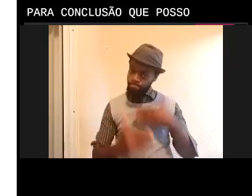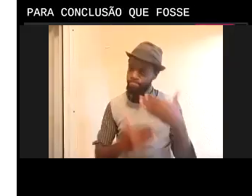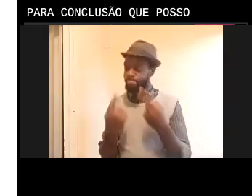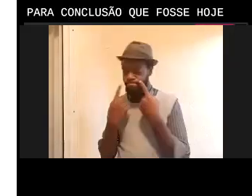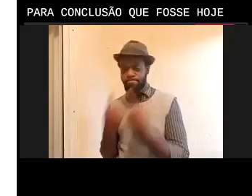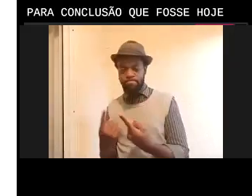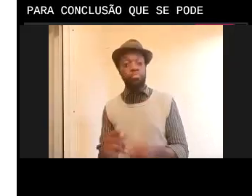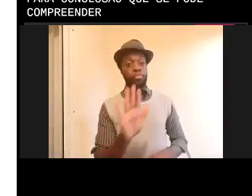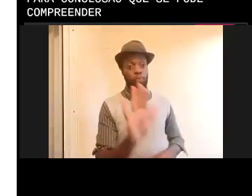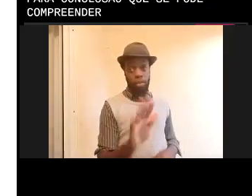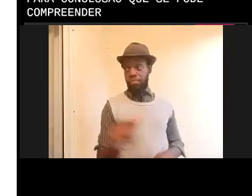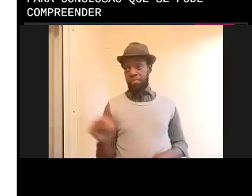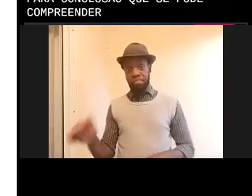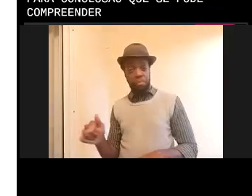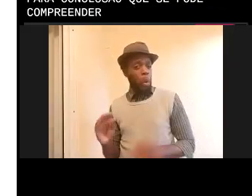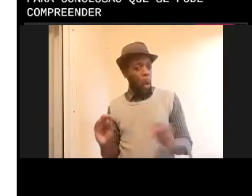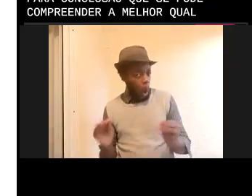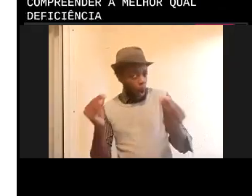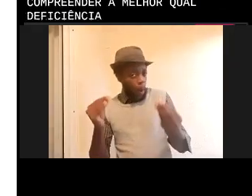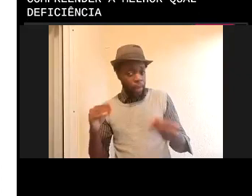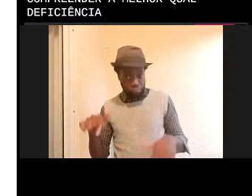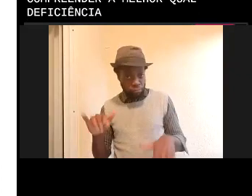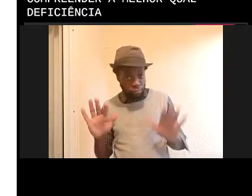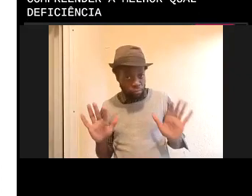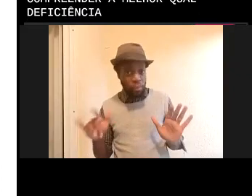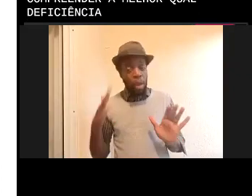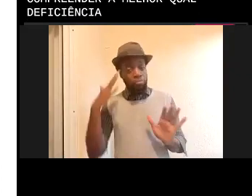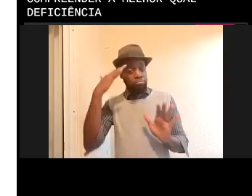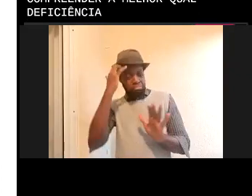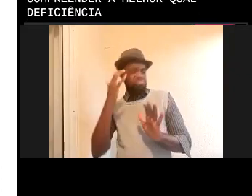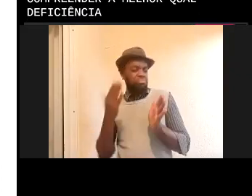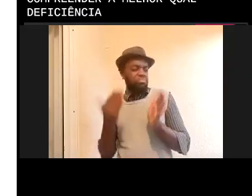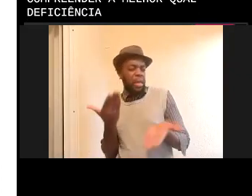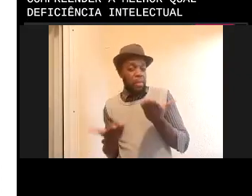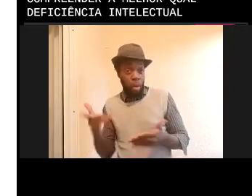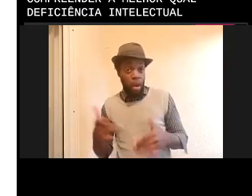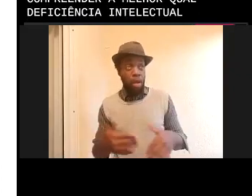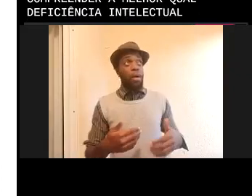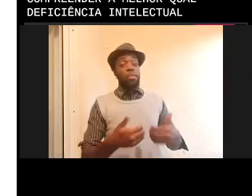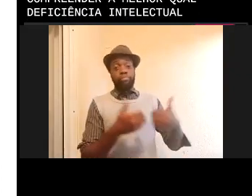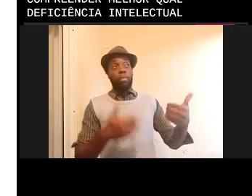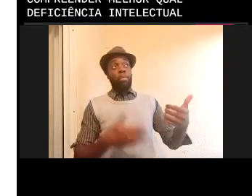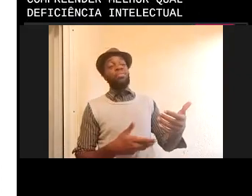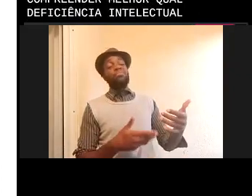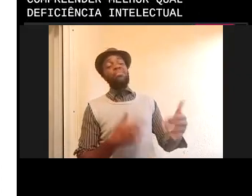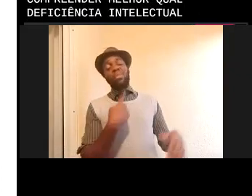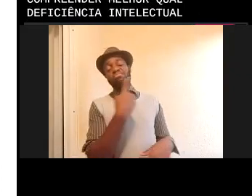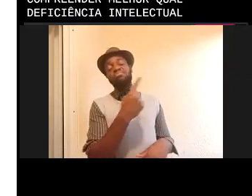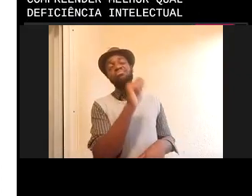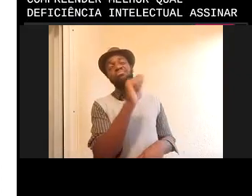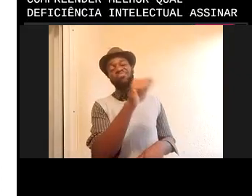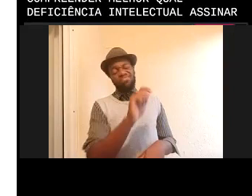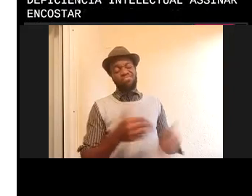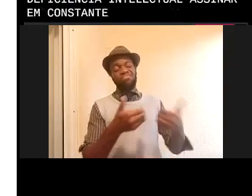con discapacidad, en este caso intelectual, debe firmar en constancia el